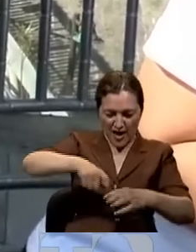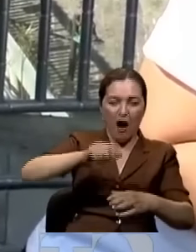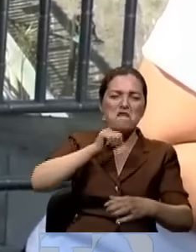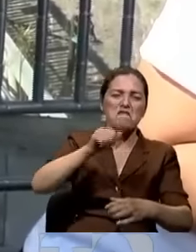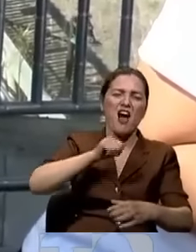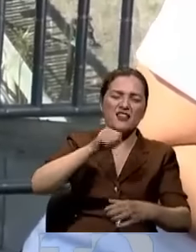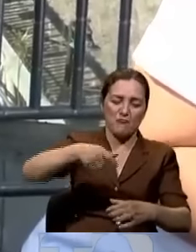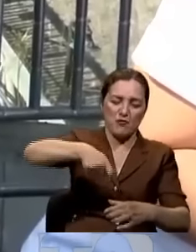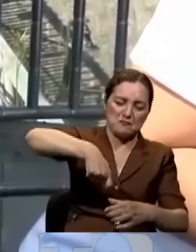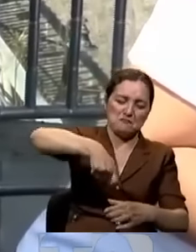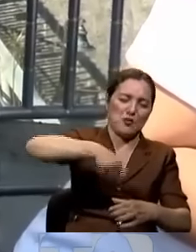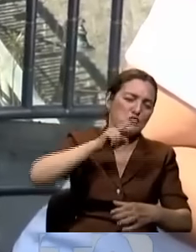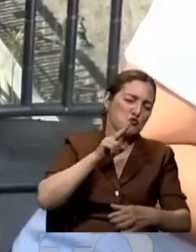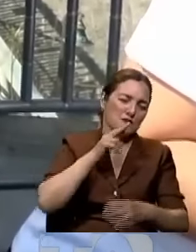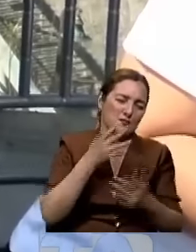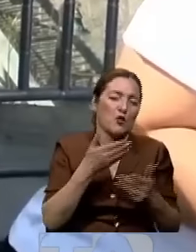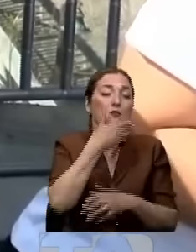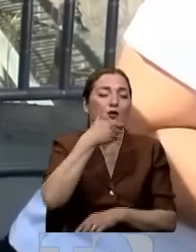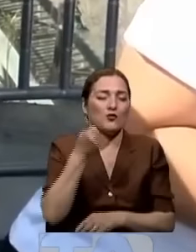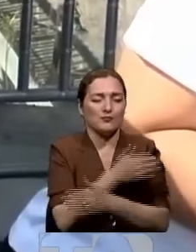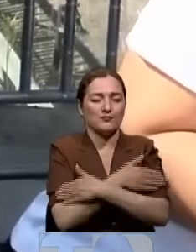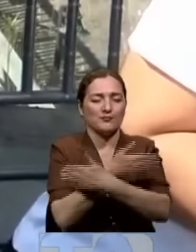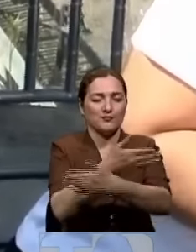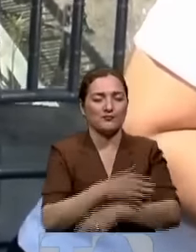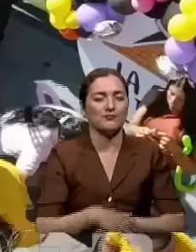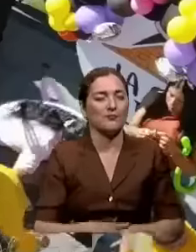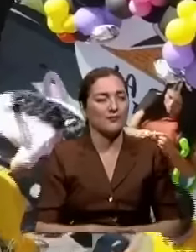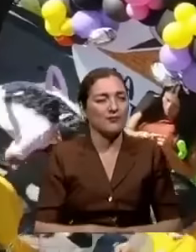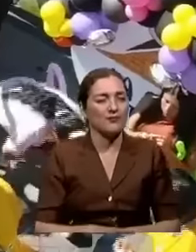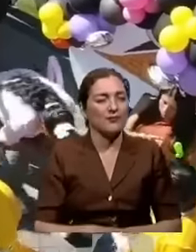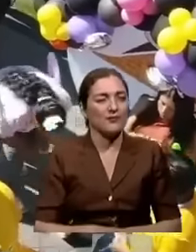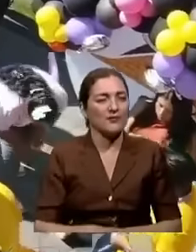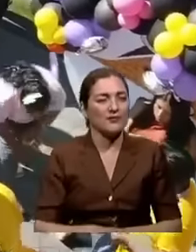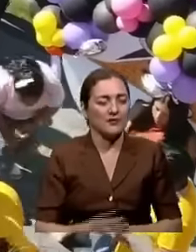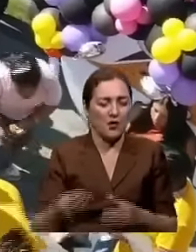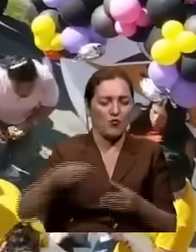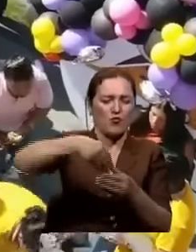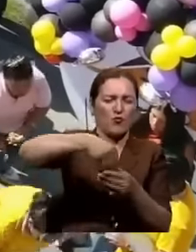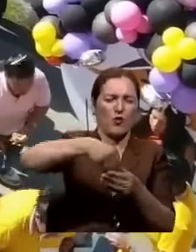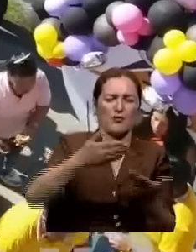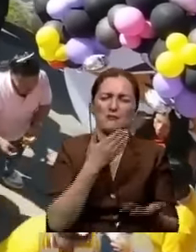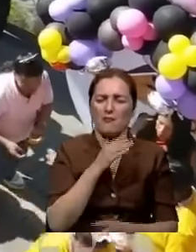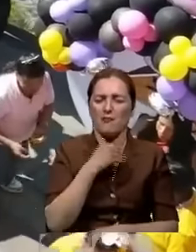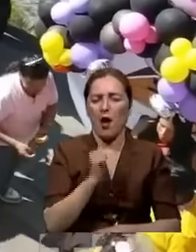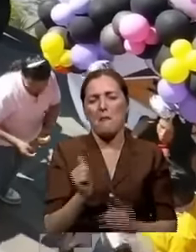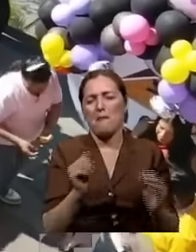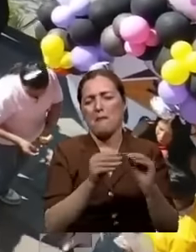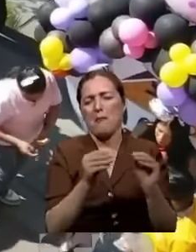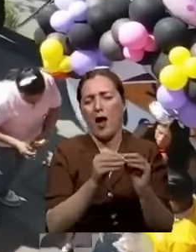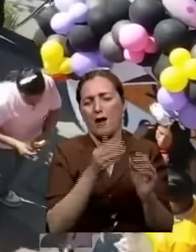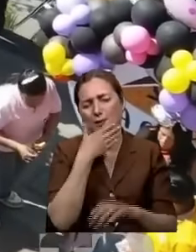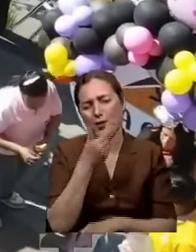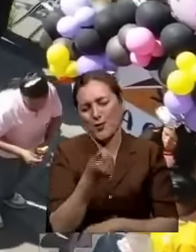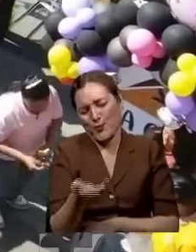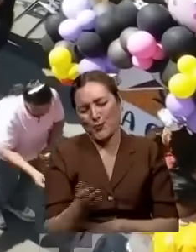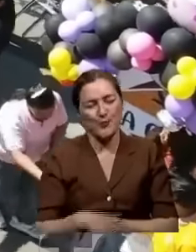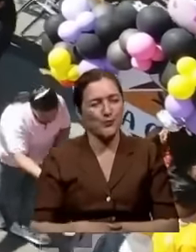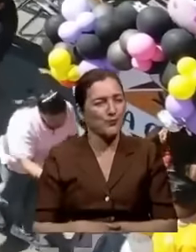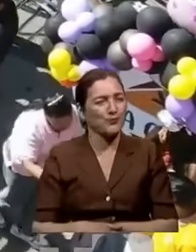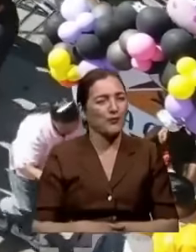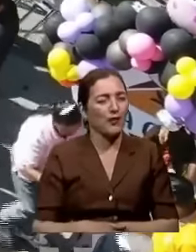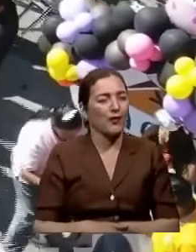pero está mucho mejor. Felicitaciones. Bueno, Rafael, hay que ponerle más relleno, ese relleno de maracuyá. Están pidiendo los chefs.